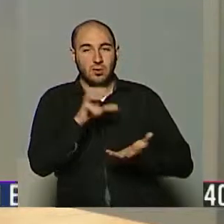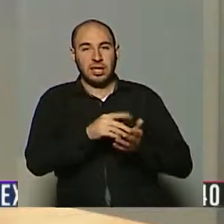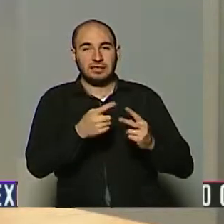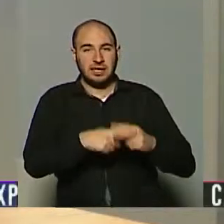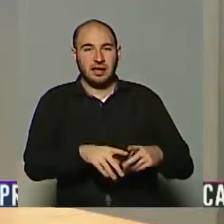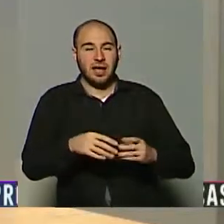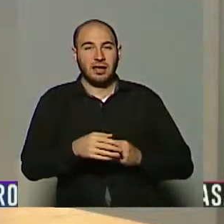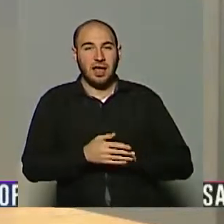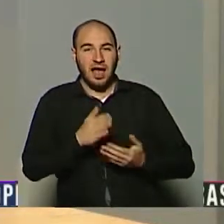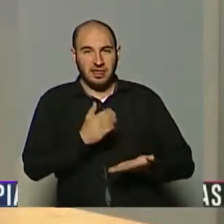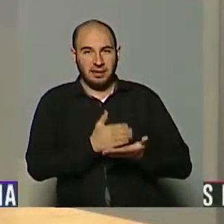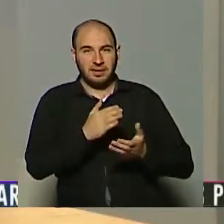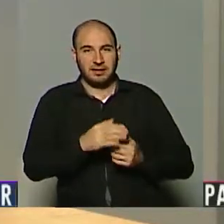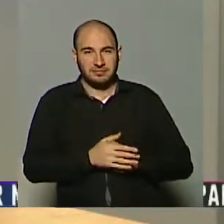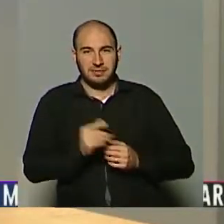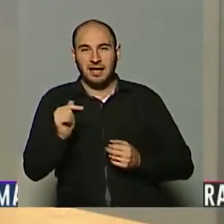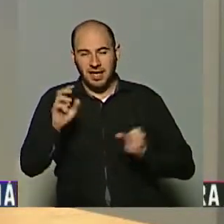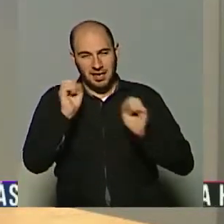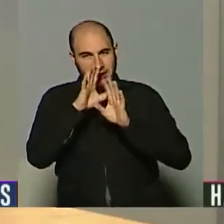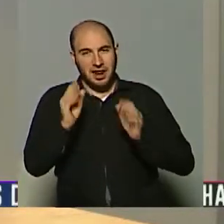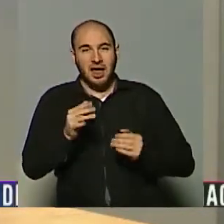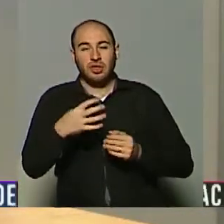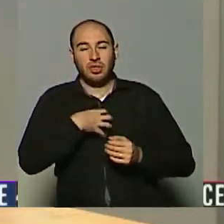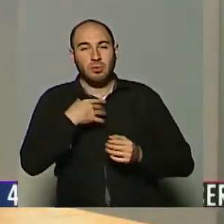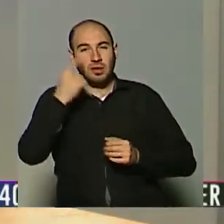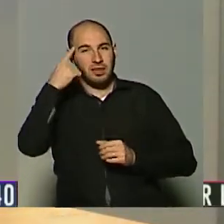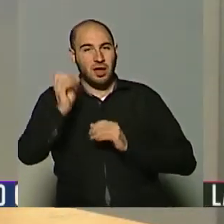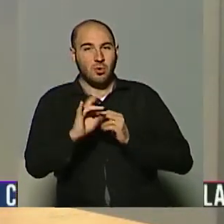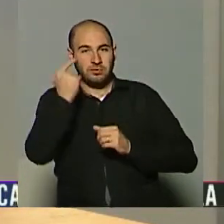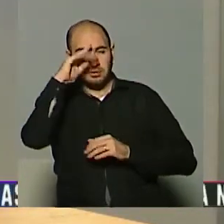técnico-académica, ahí aclaramos, de propiedad intelectual de la Universidad Nacional de Cuyo.